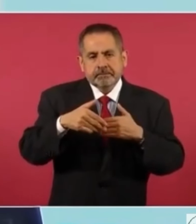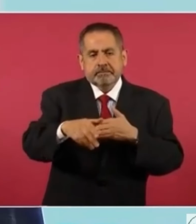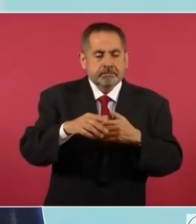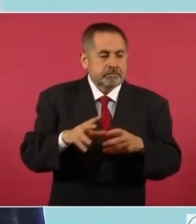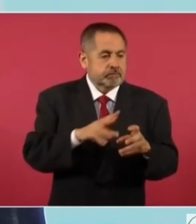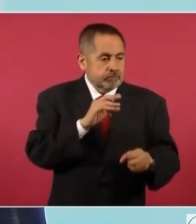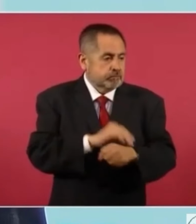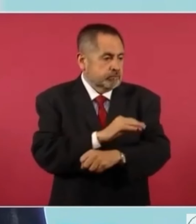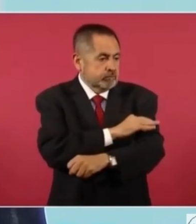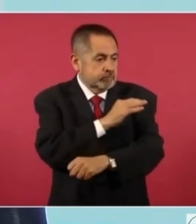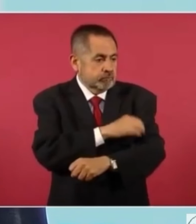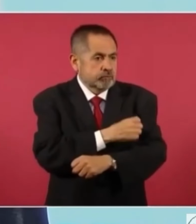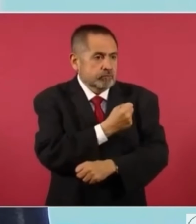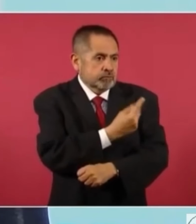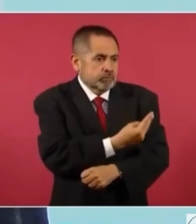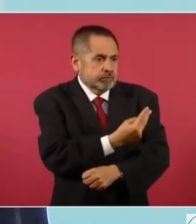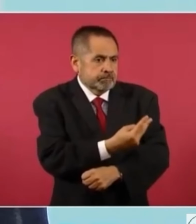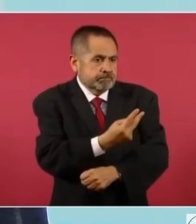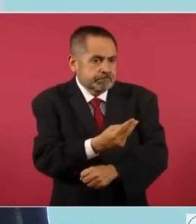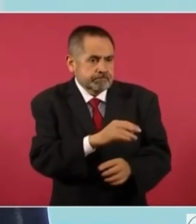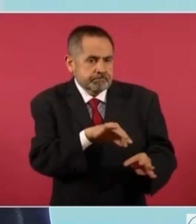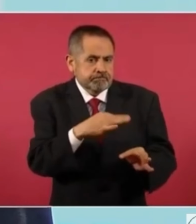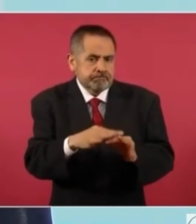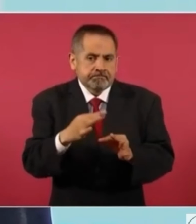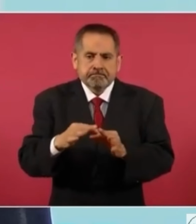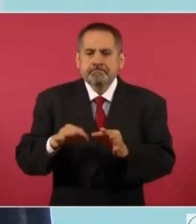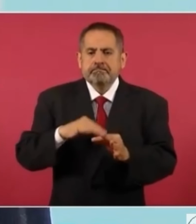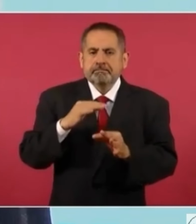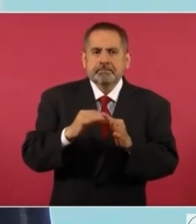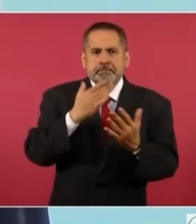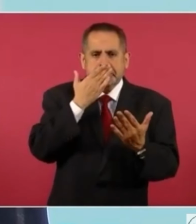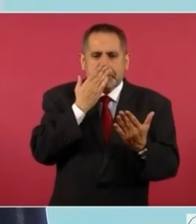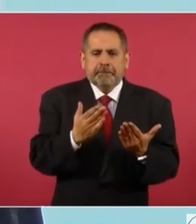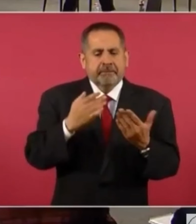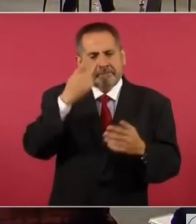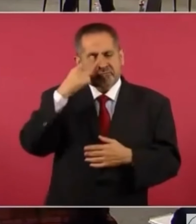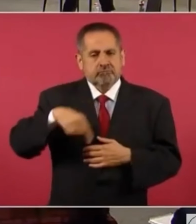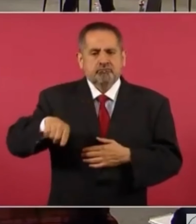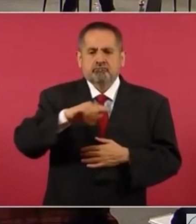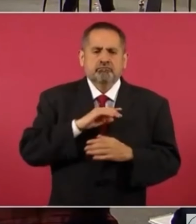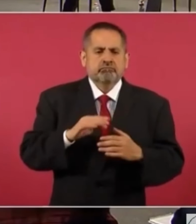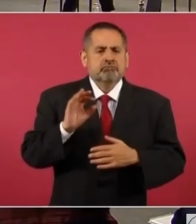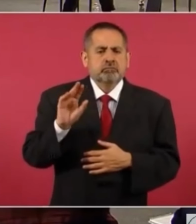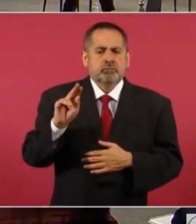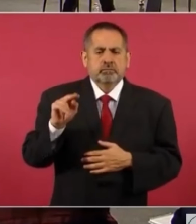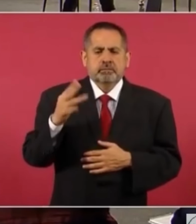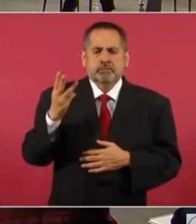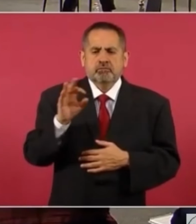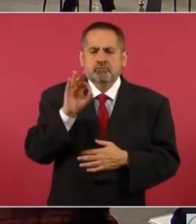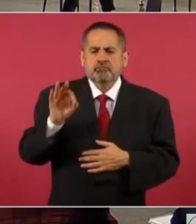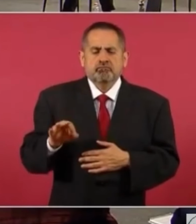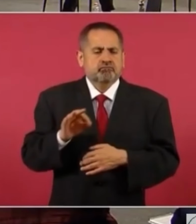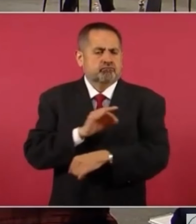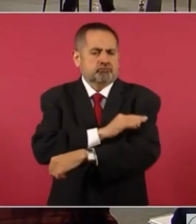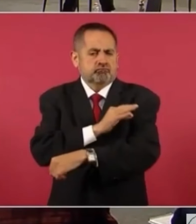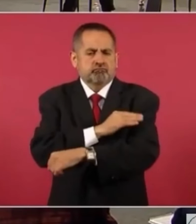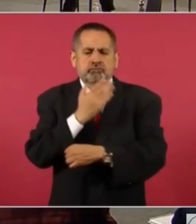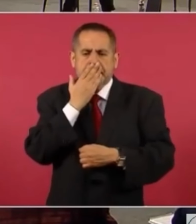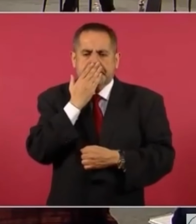completos, lo que les brinda la protección máxima posible para la vacuna. 83% es la cobertura general, se ve en